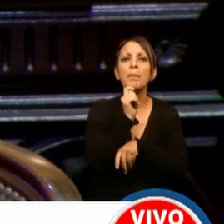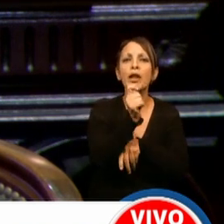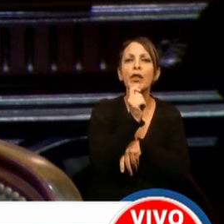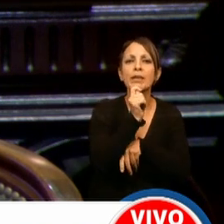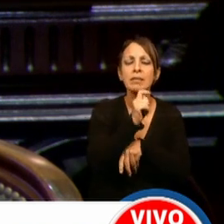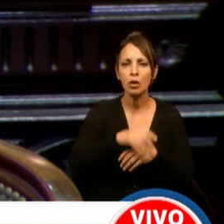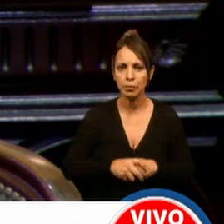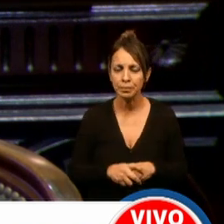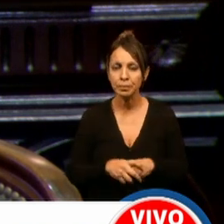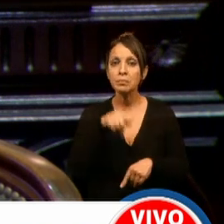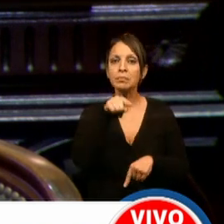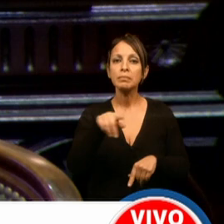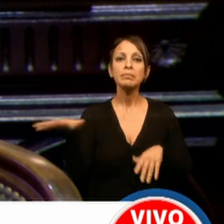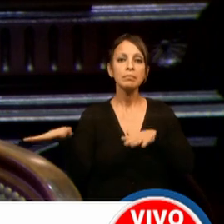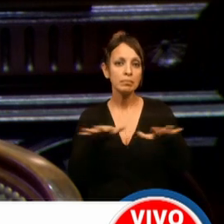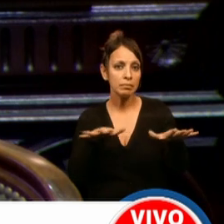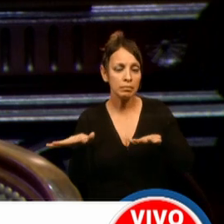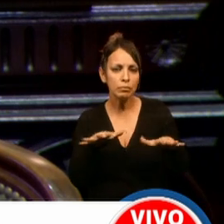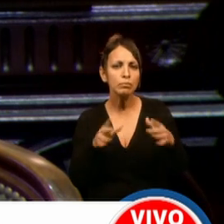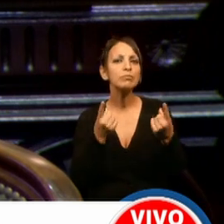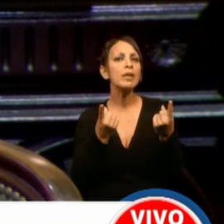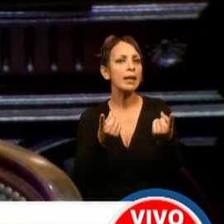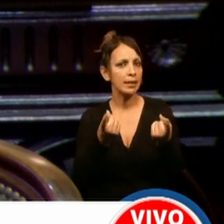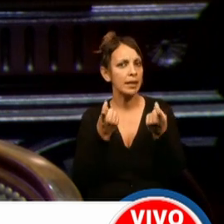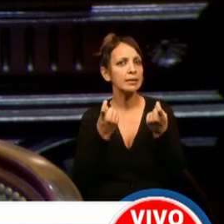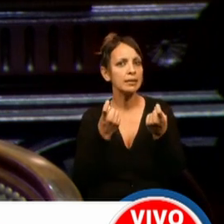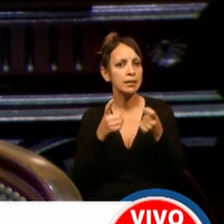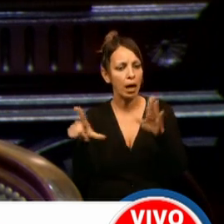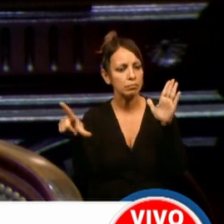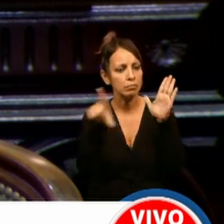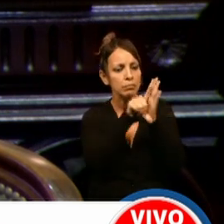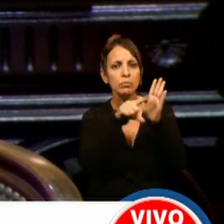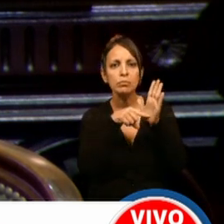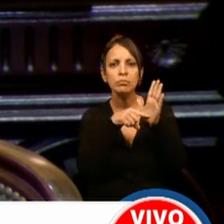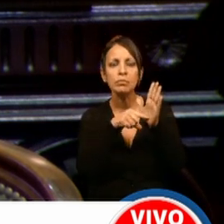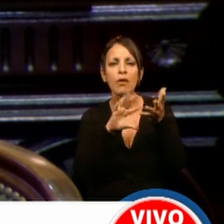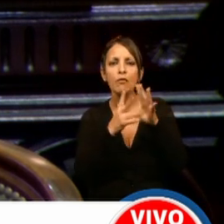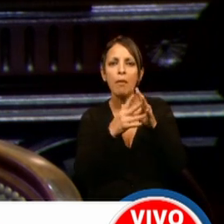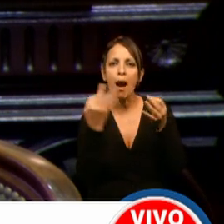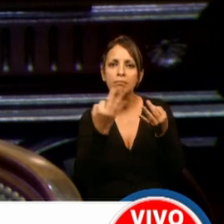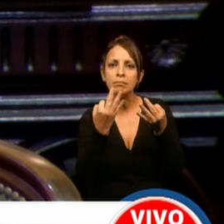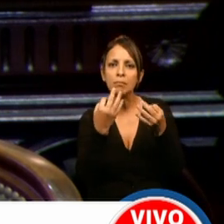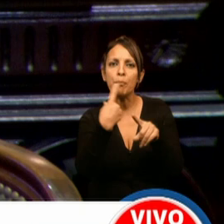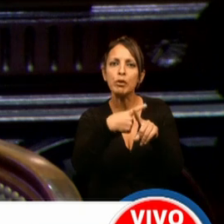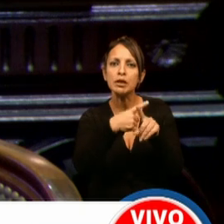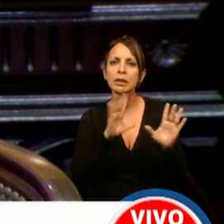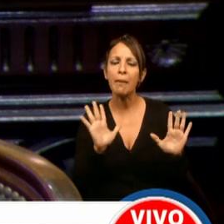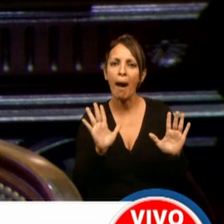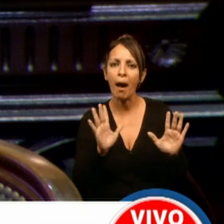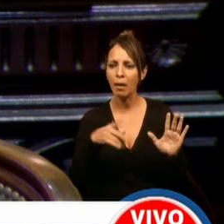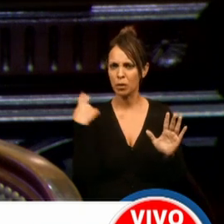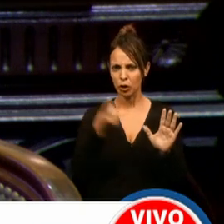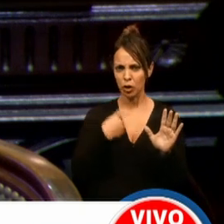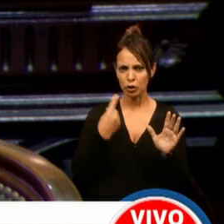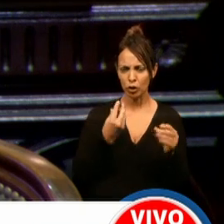situación necesita de una legislación positiva porque nosotros no estamos aquí